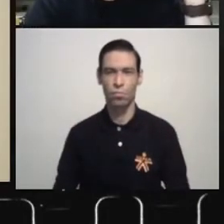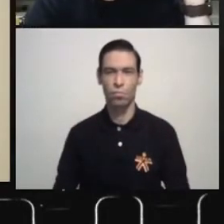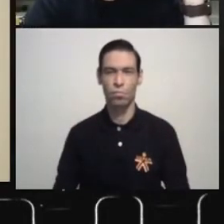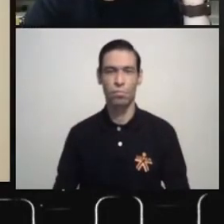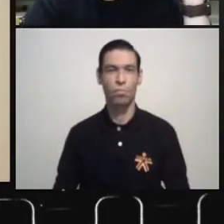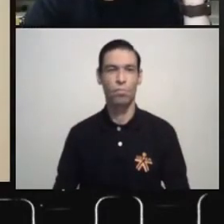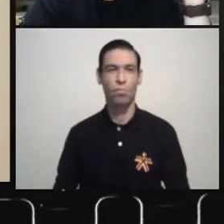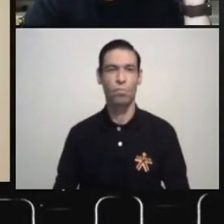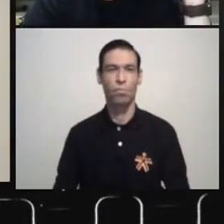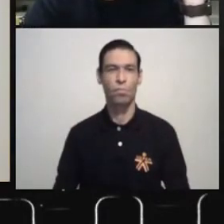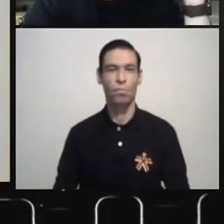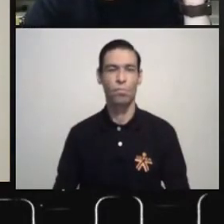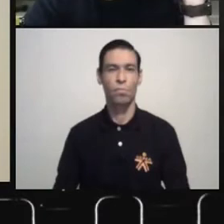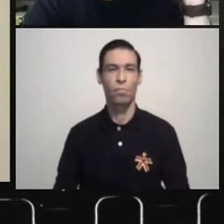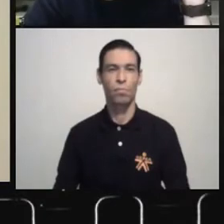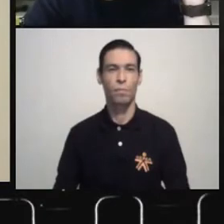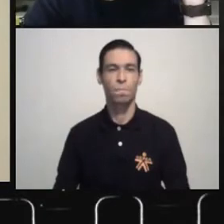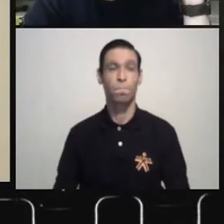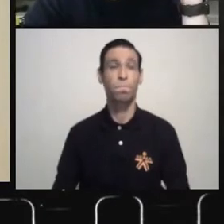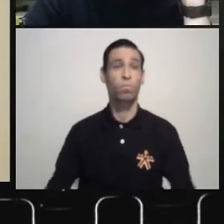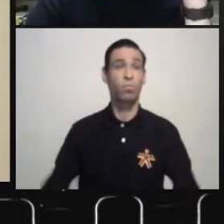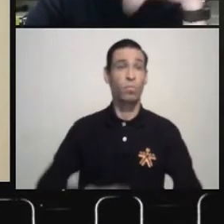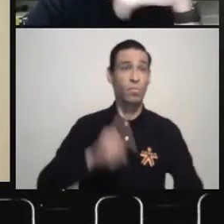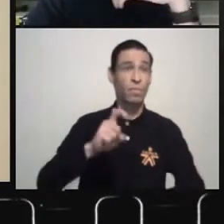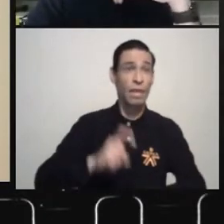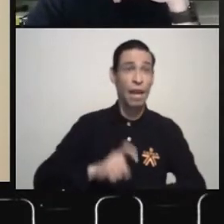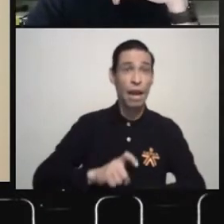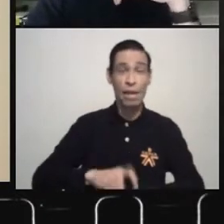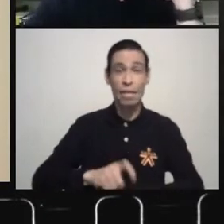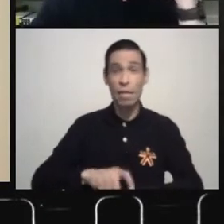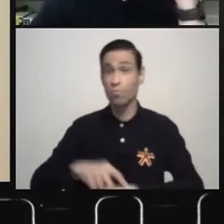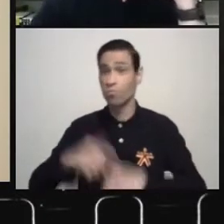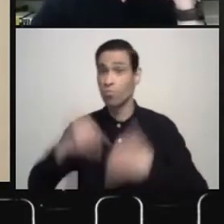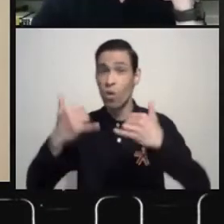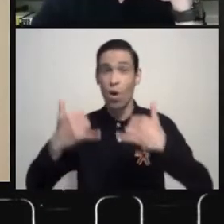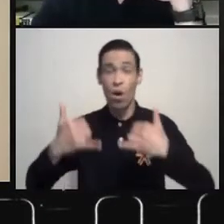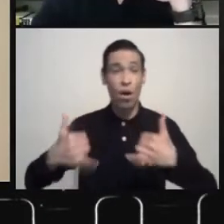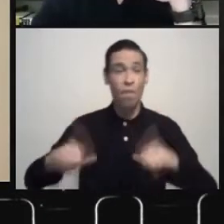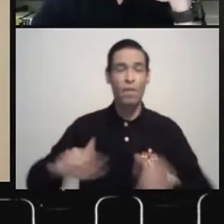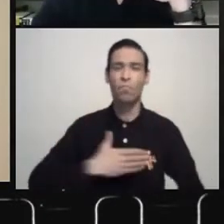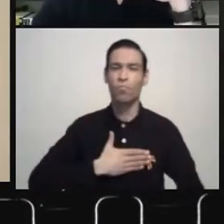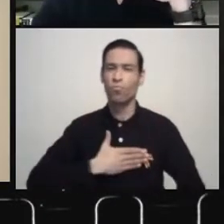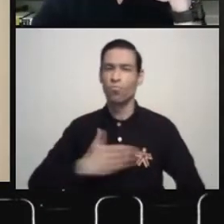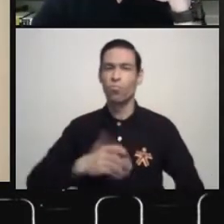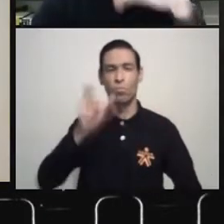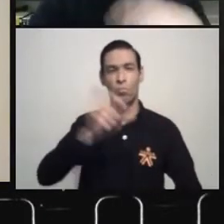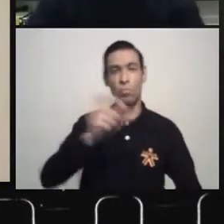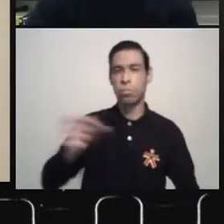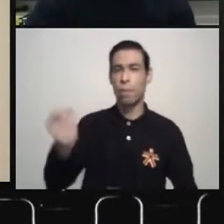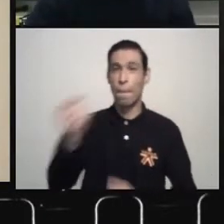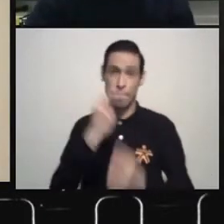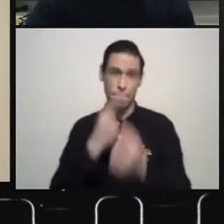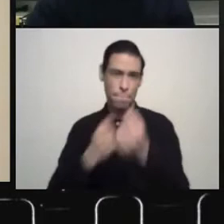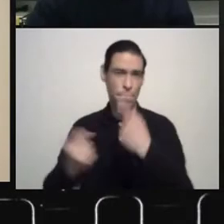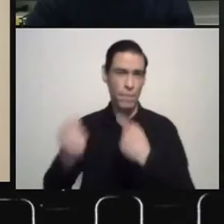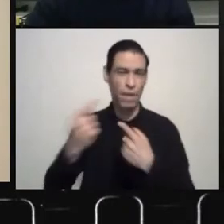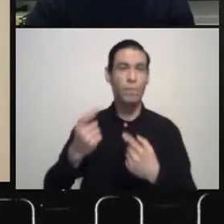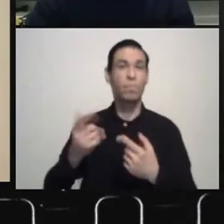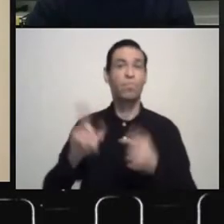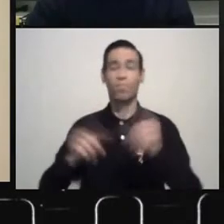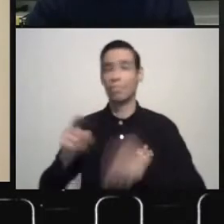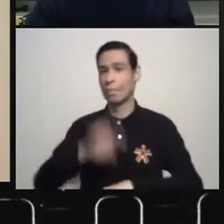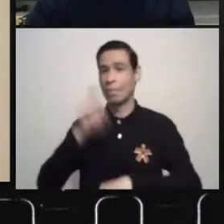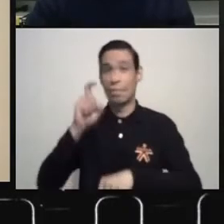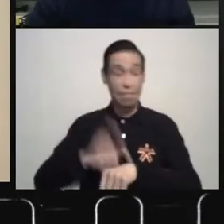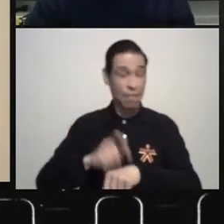de irlas buscando. El tiempo lastimosamente ya se nos acabó, saludamos entonces a varias personas que hicieron sus preguntas, lamentablemente no hubo tiempo para